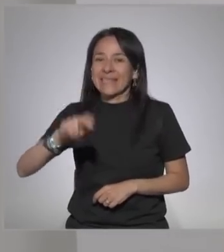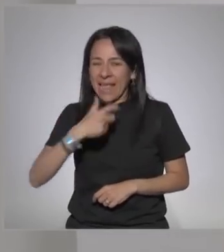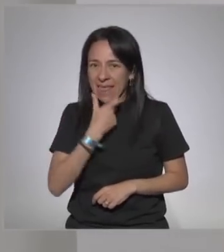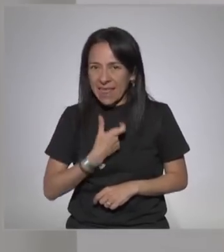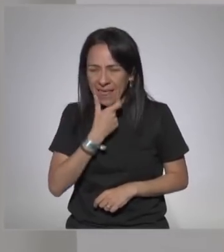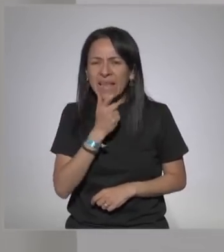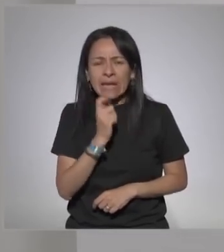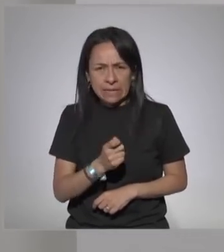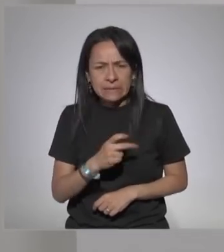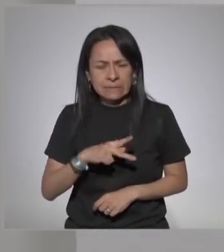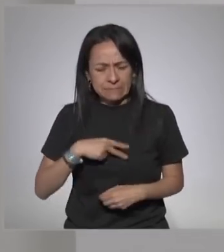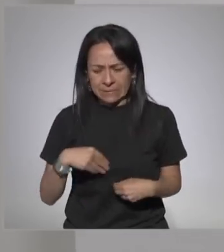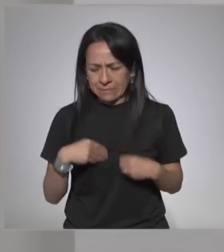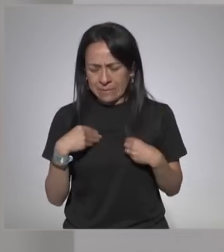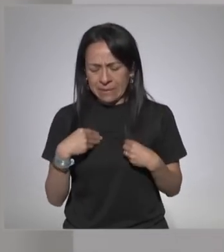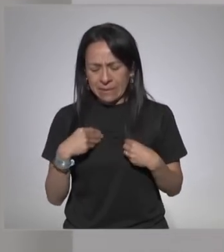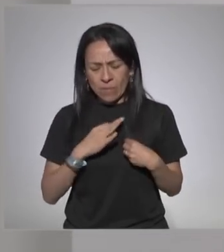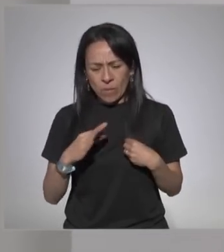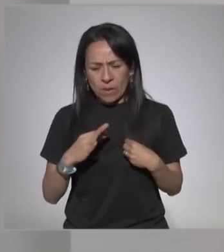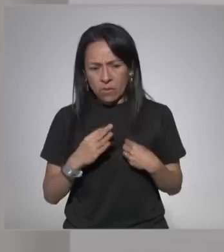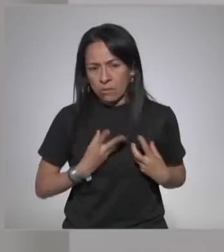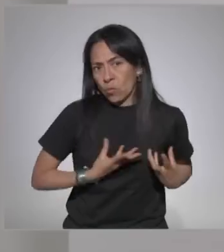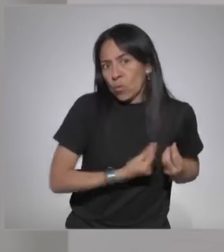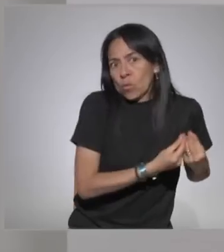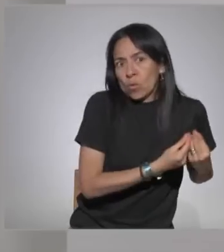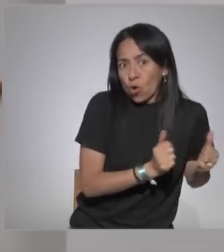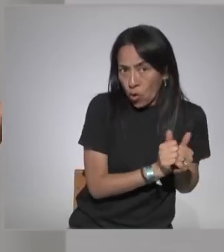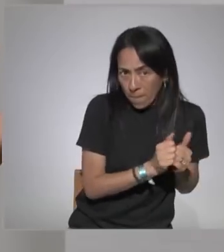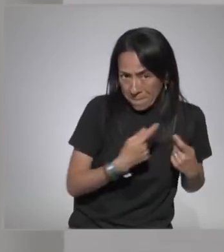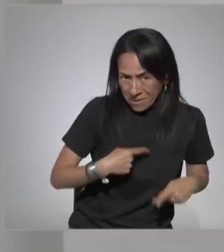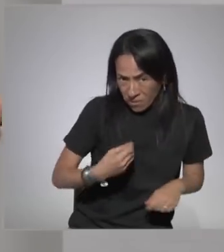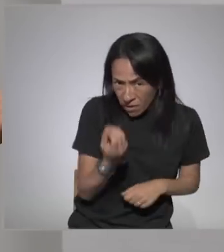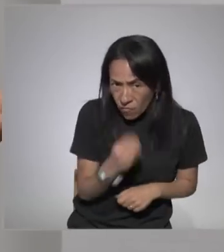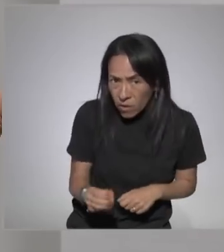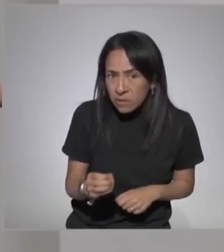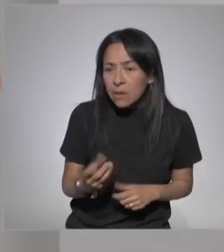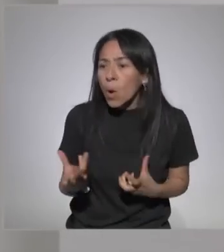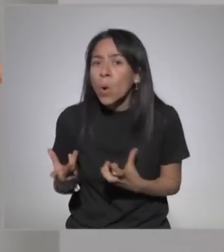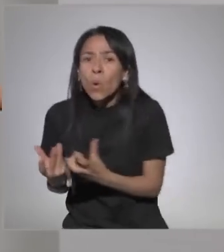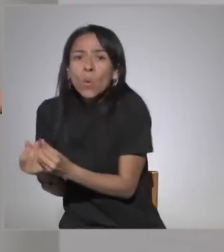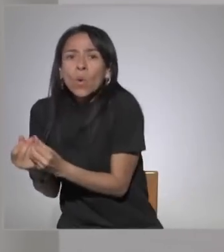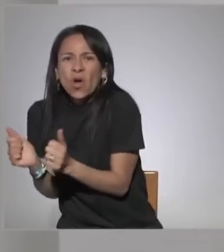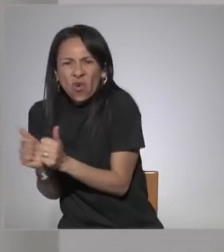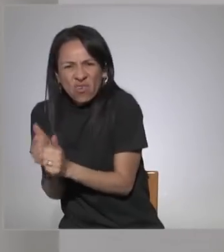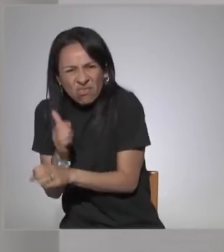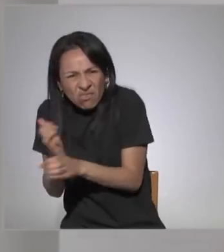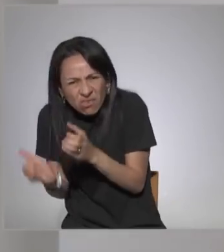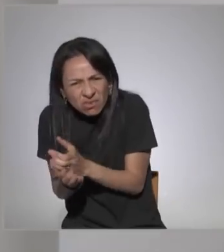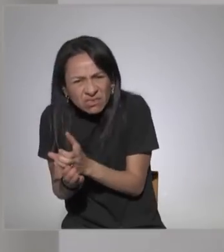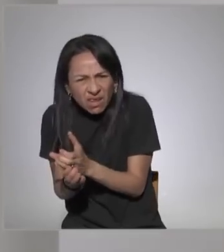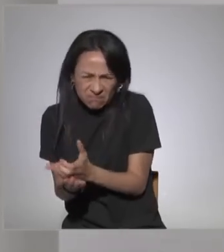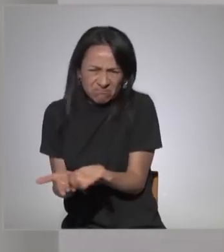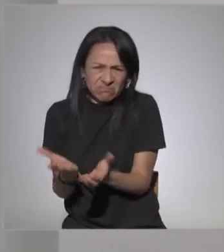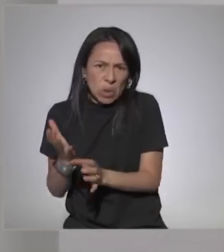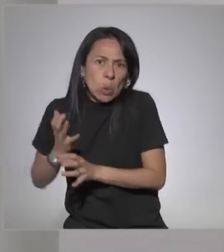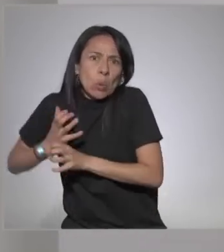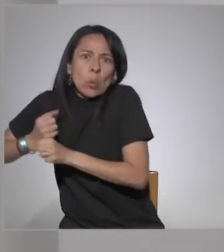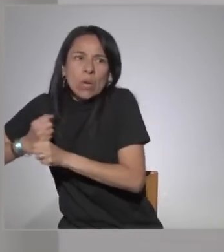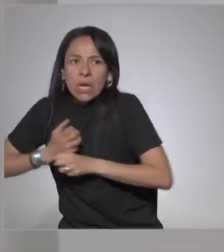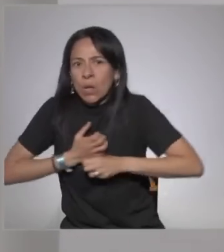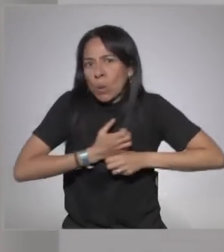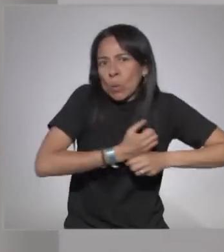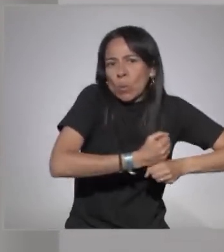una persona ni a un objeto, que teníamos que buscar como alguna idea, algo que nos llene